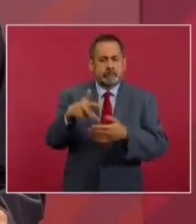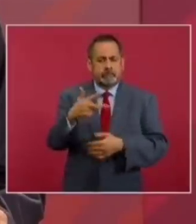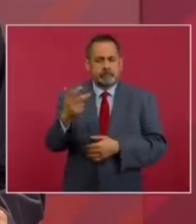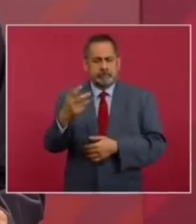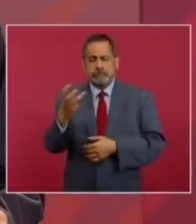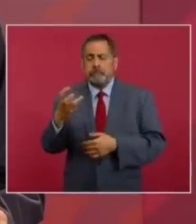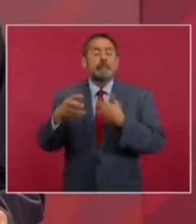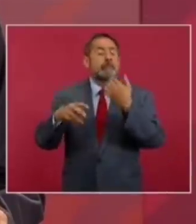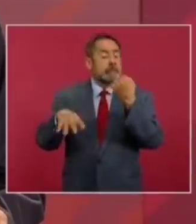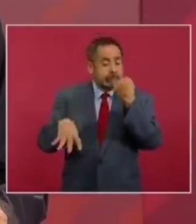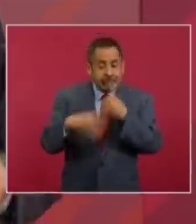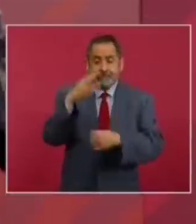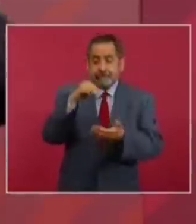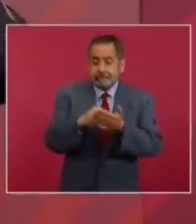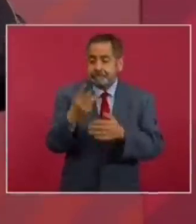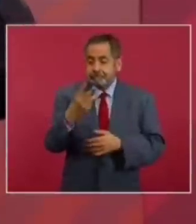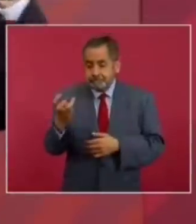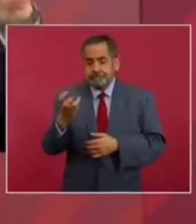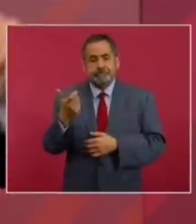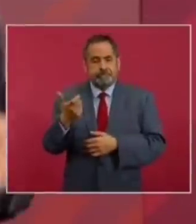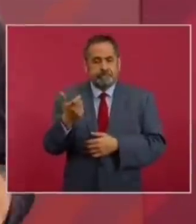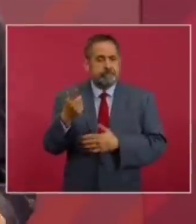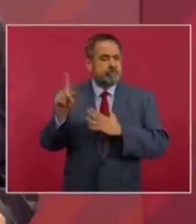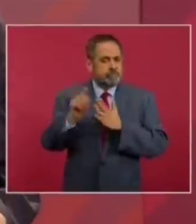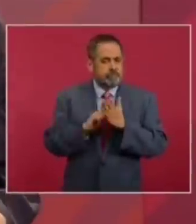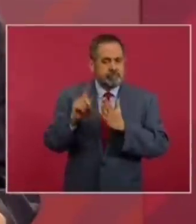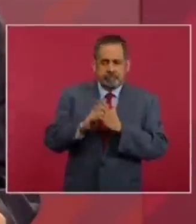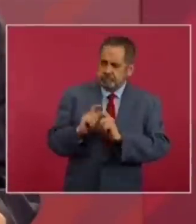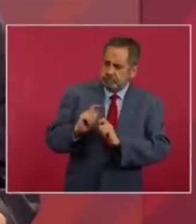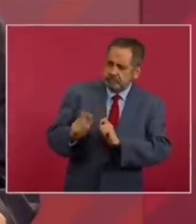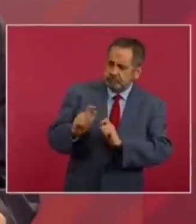14.300 pesos mensuales, que también es récord.